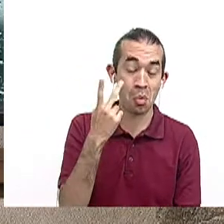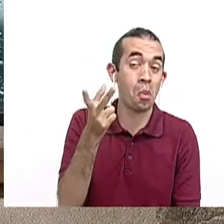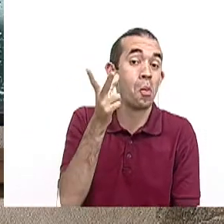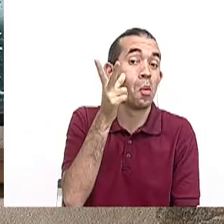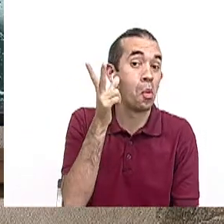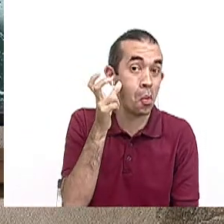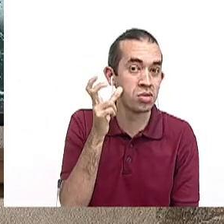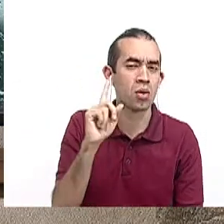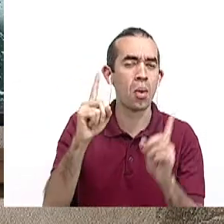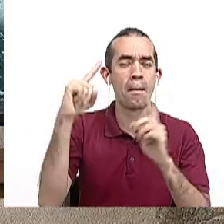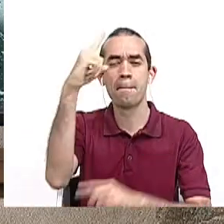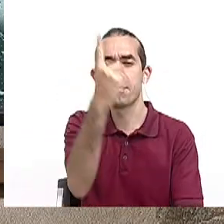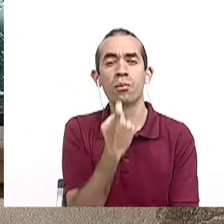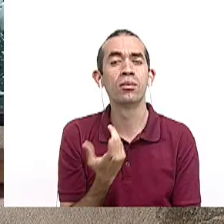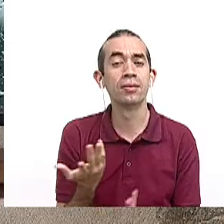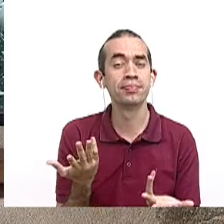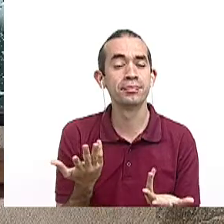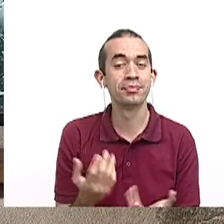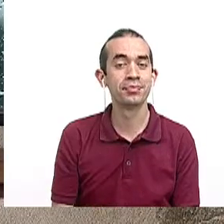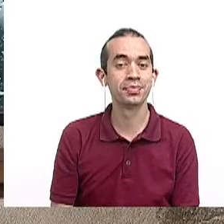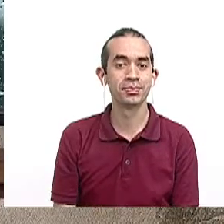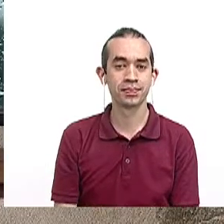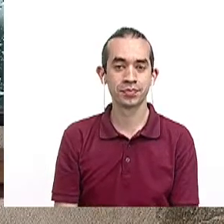a ver cuál es la pregunta que nos tiene.